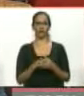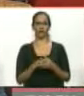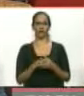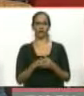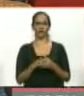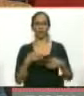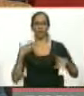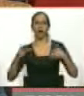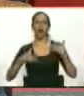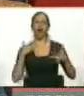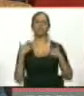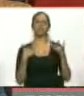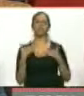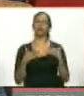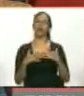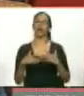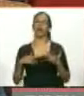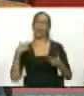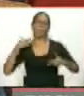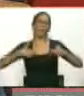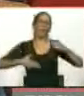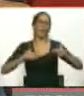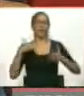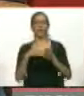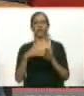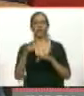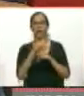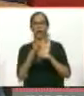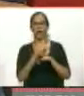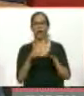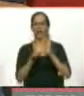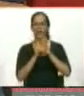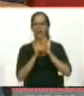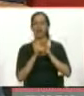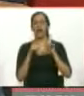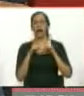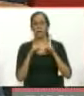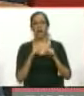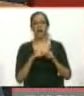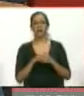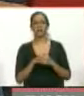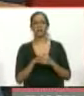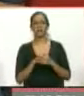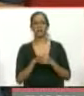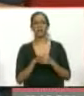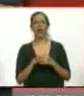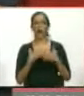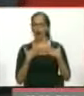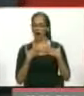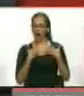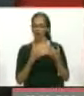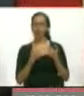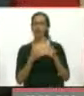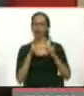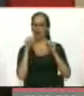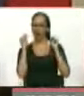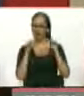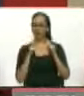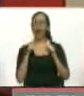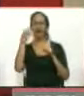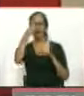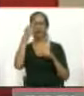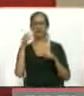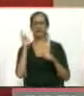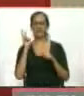vandálicos en contra del gobierno legítimo en atrás pero hay que rescatar que ésta fue y el pueblo